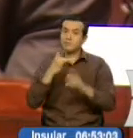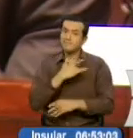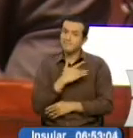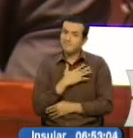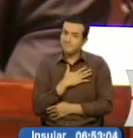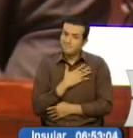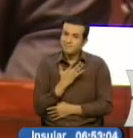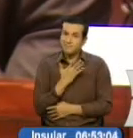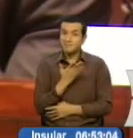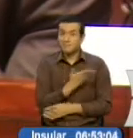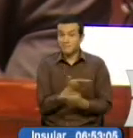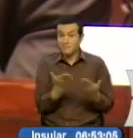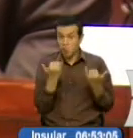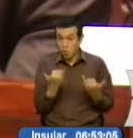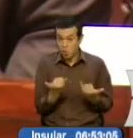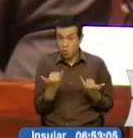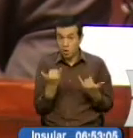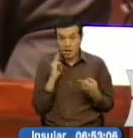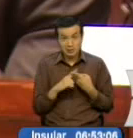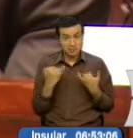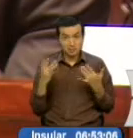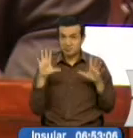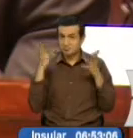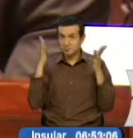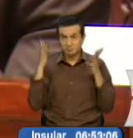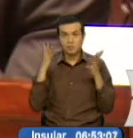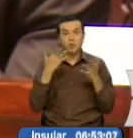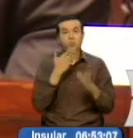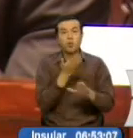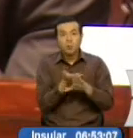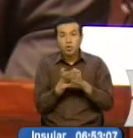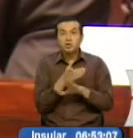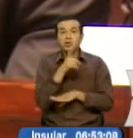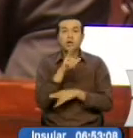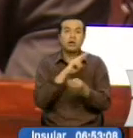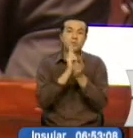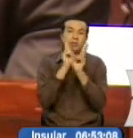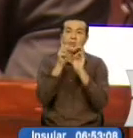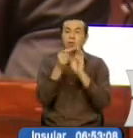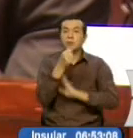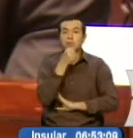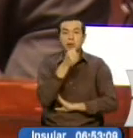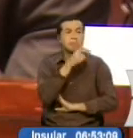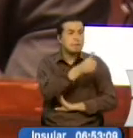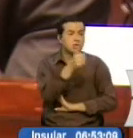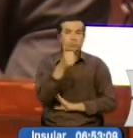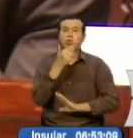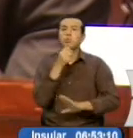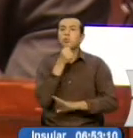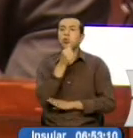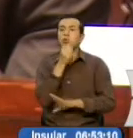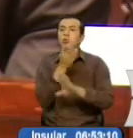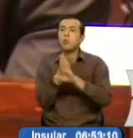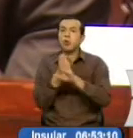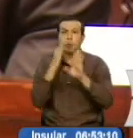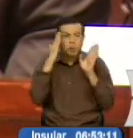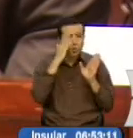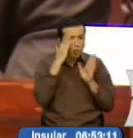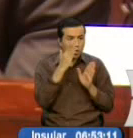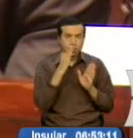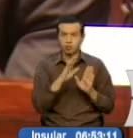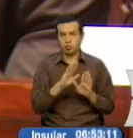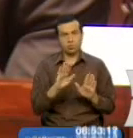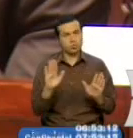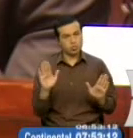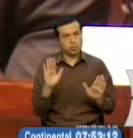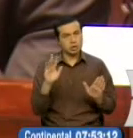Lamentablemente eso no está sucediendo hasta el momento. Se entregan propuestas de reforma hechas por periodistas, escuchando solo a periodistas.